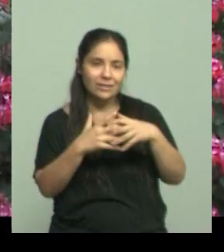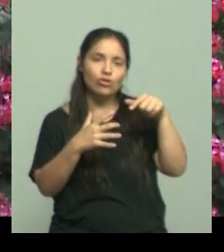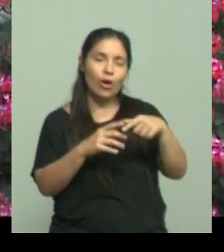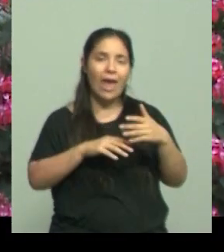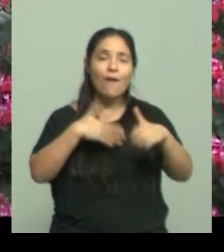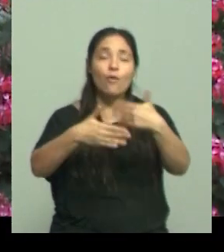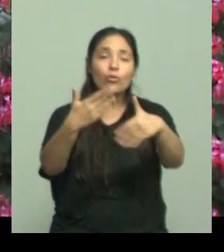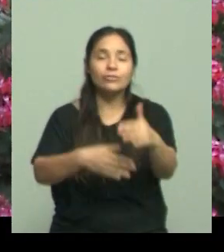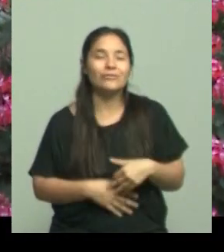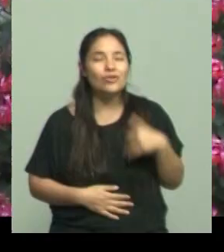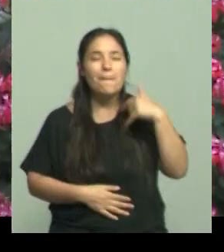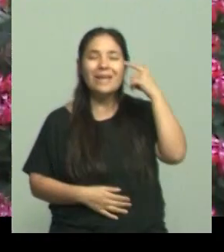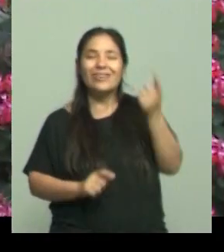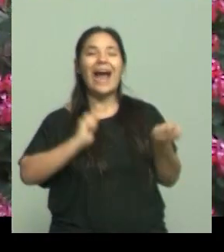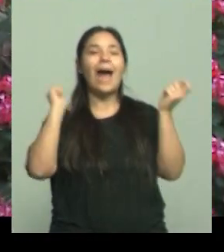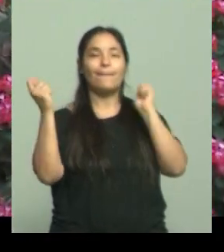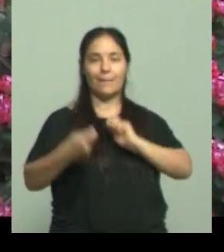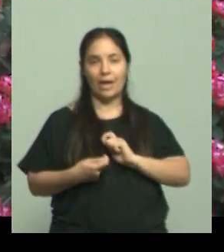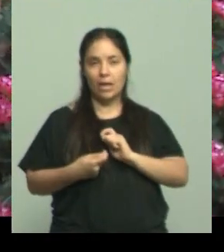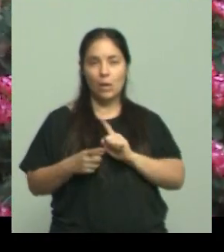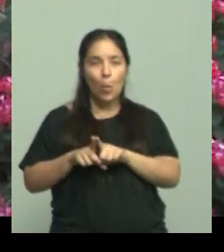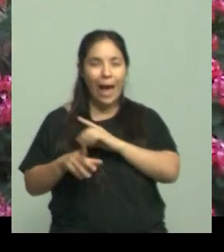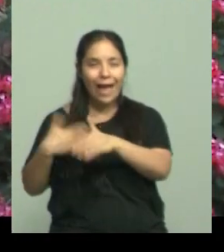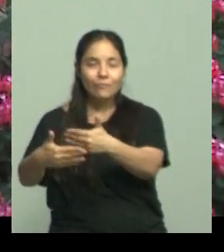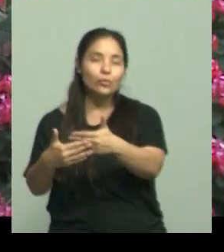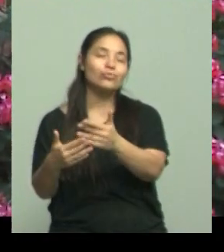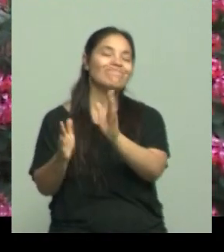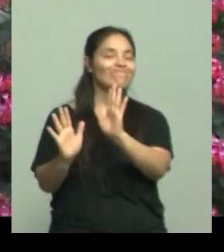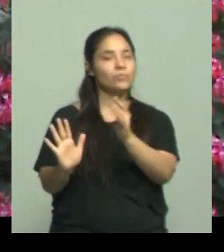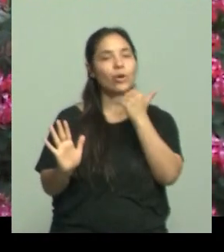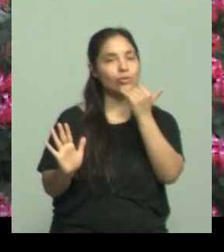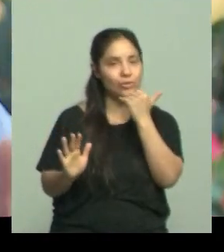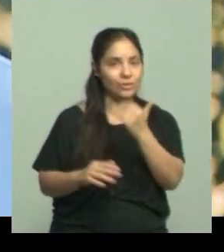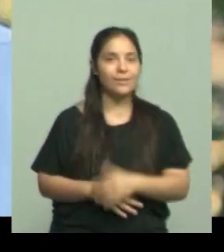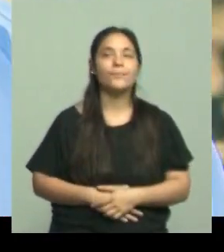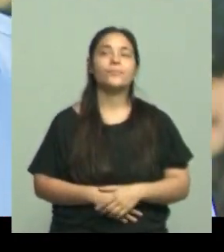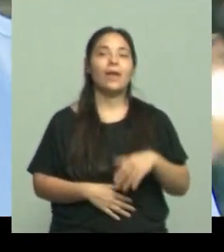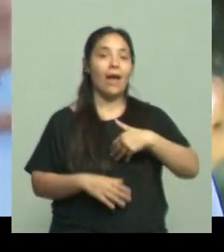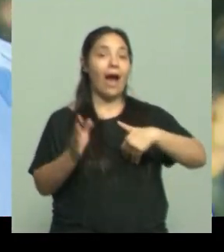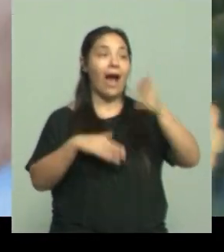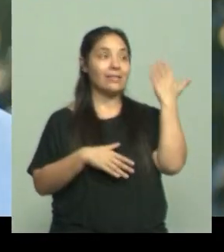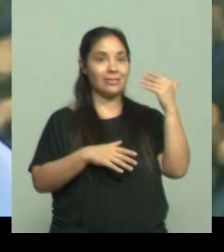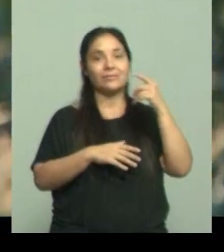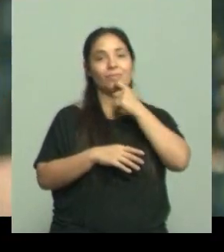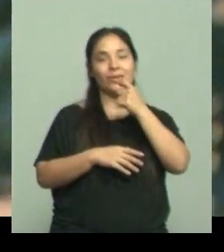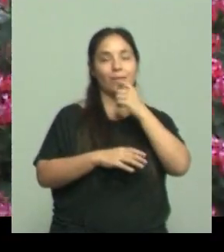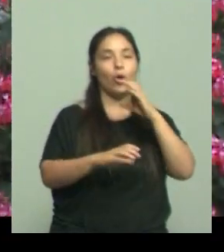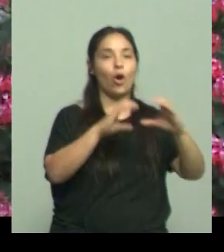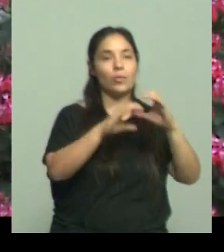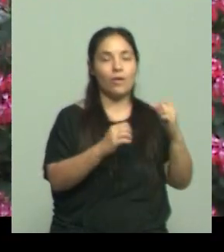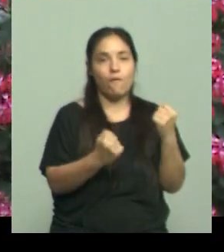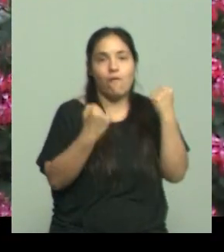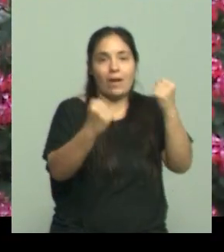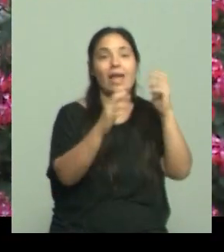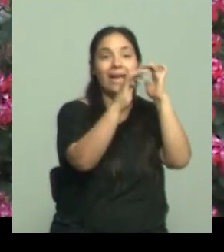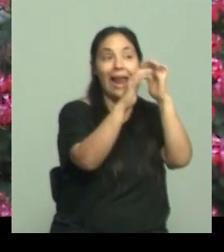ido cambiando, no sé si evolucionando. Digo, por ejemplo, en un momento tenías esos medios poderosos, fuertes, vamos a hablar nuevamente